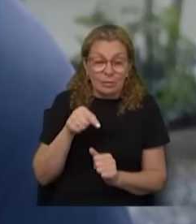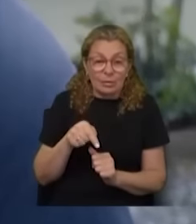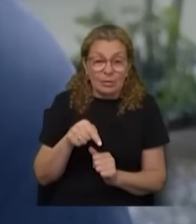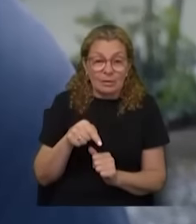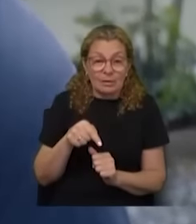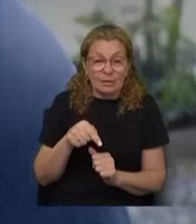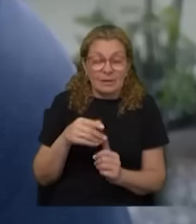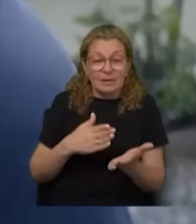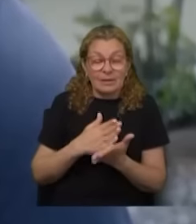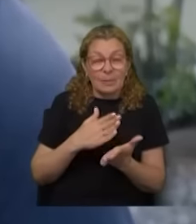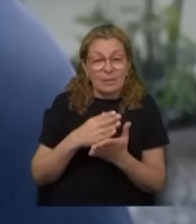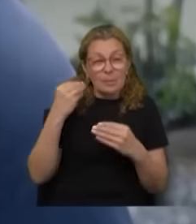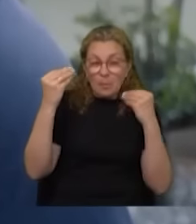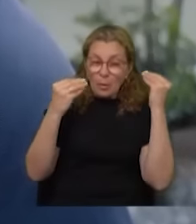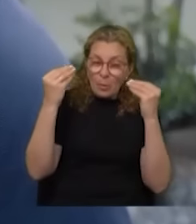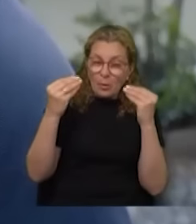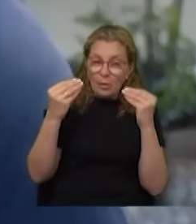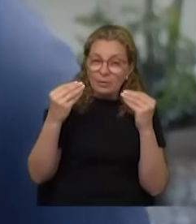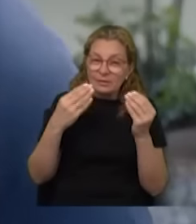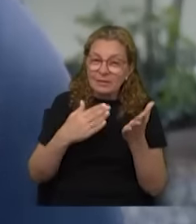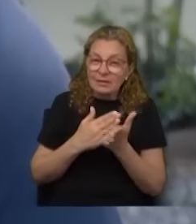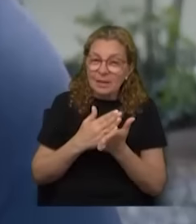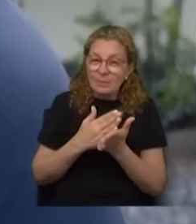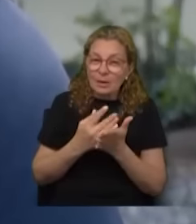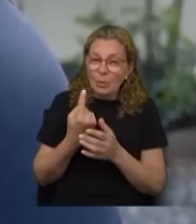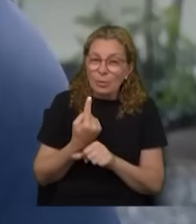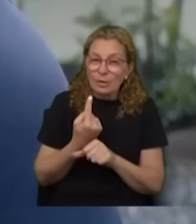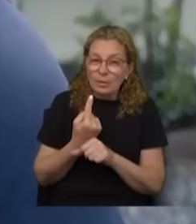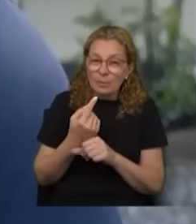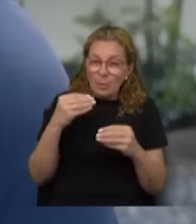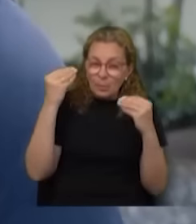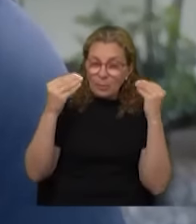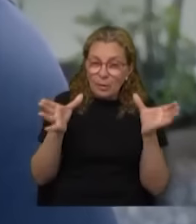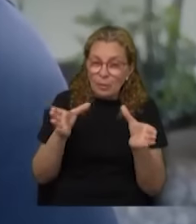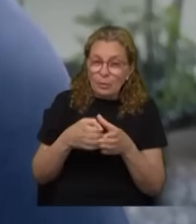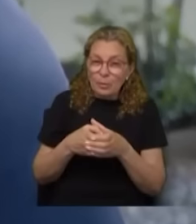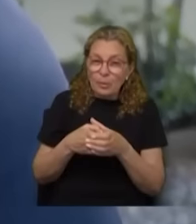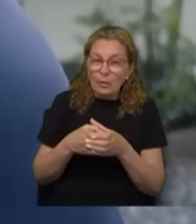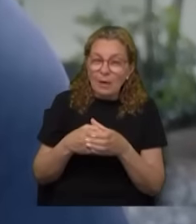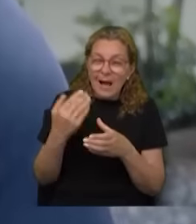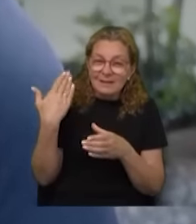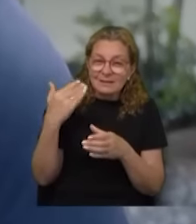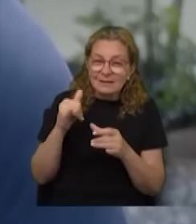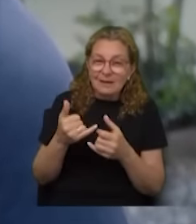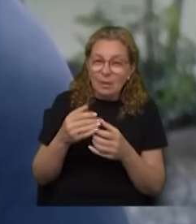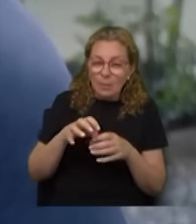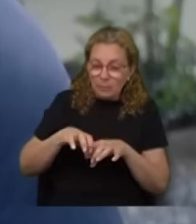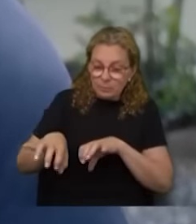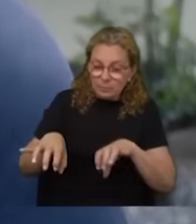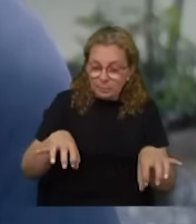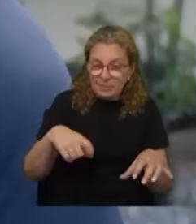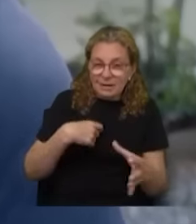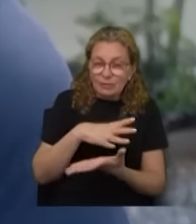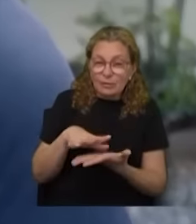que siempre nos preocupó no porque siempre no una de las cosas que le preocupó al grupo de sus orígenes este la división que había en la